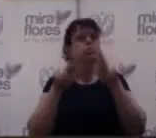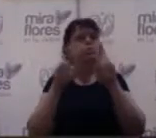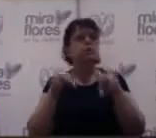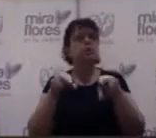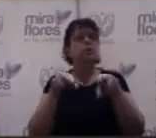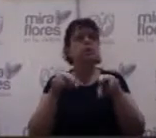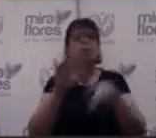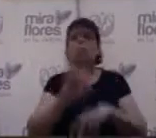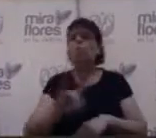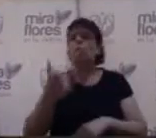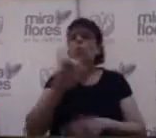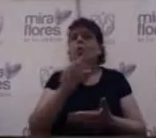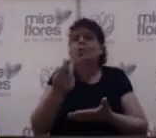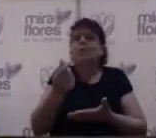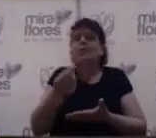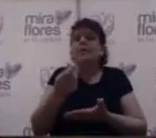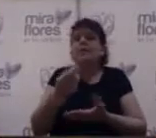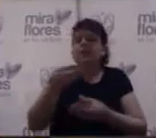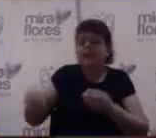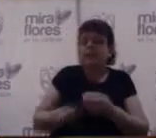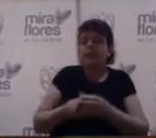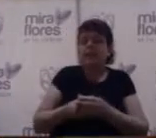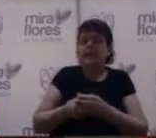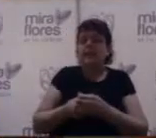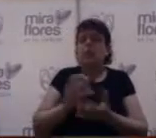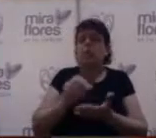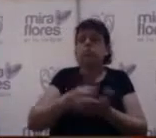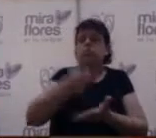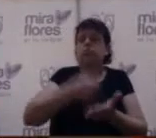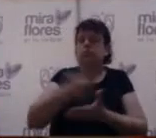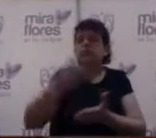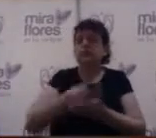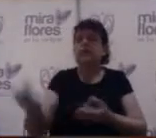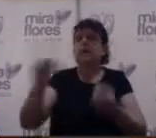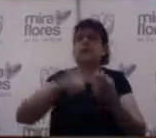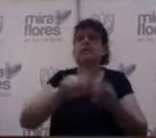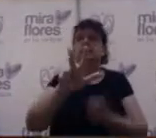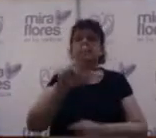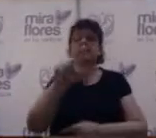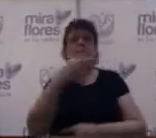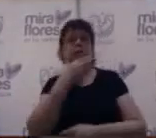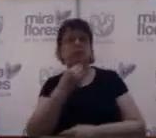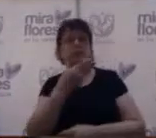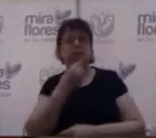ejecución presupuestaria de ingresos y gastos al 31 de diciembre del año fiscal 2017.